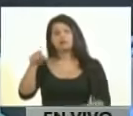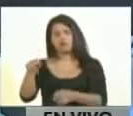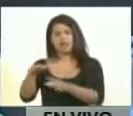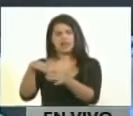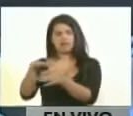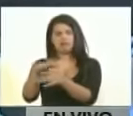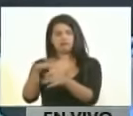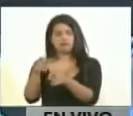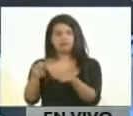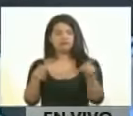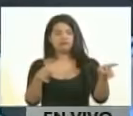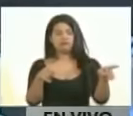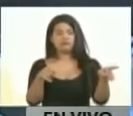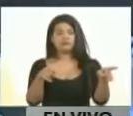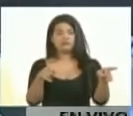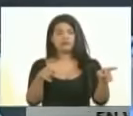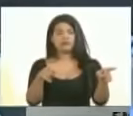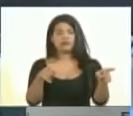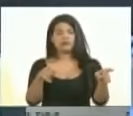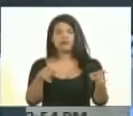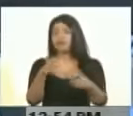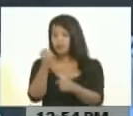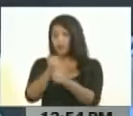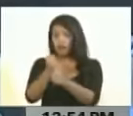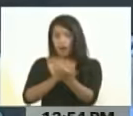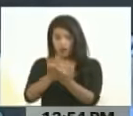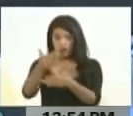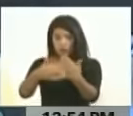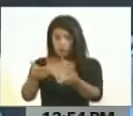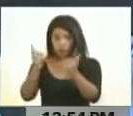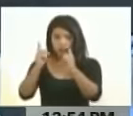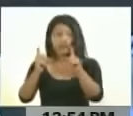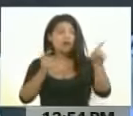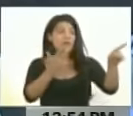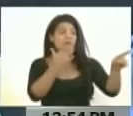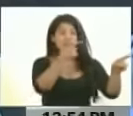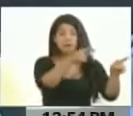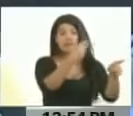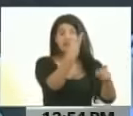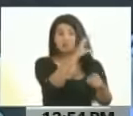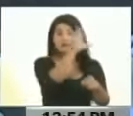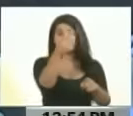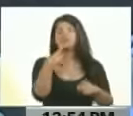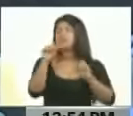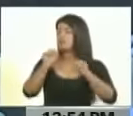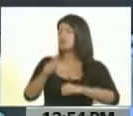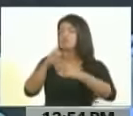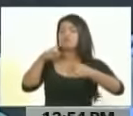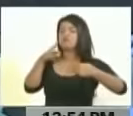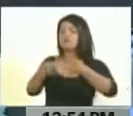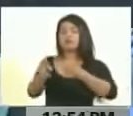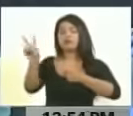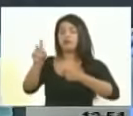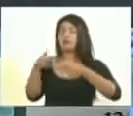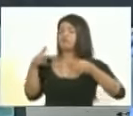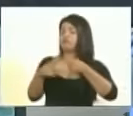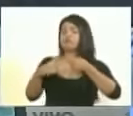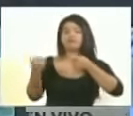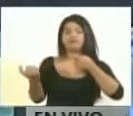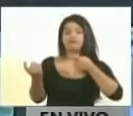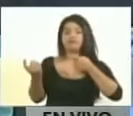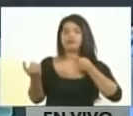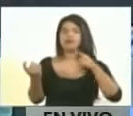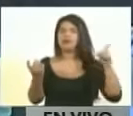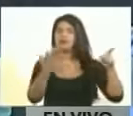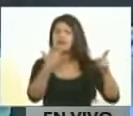no se materialice esta pretensión de estos países de suspender a la nación bolivariana dentro de un mecanismo de